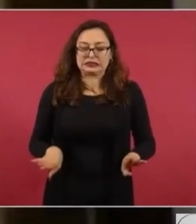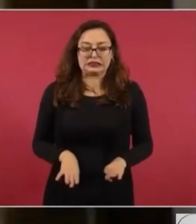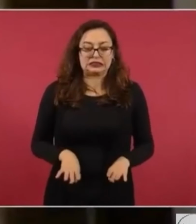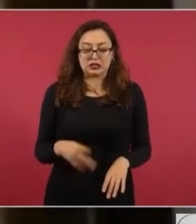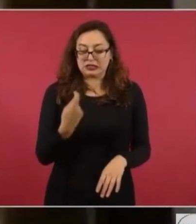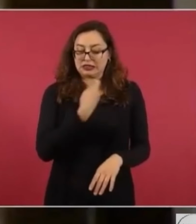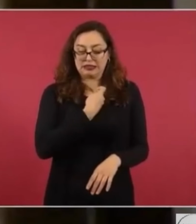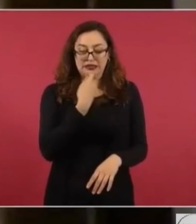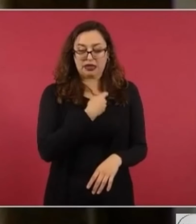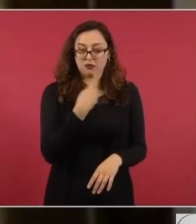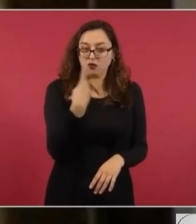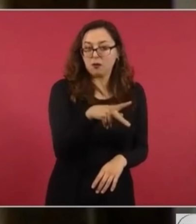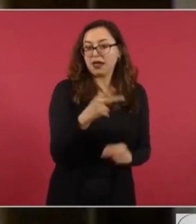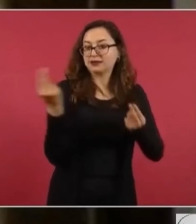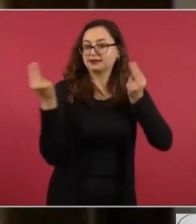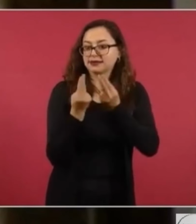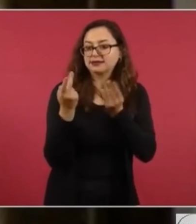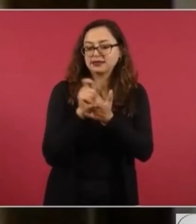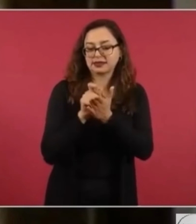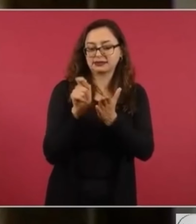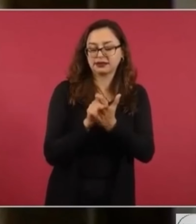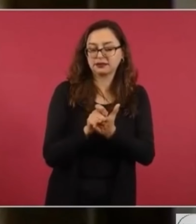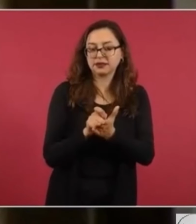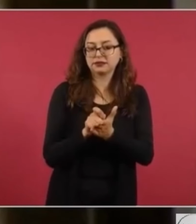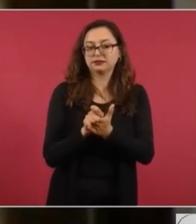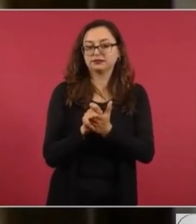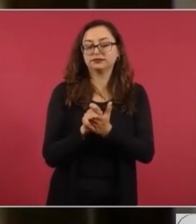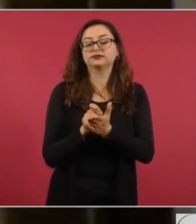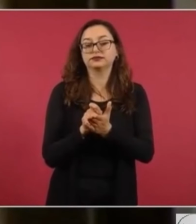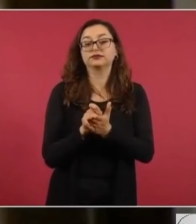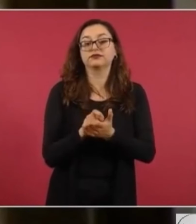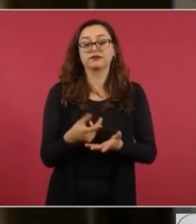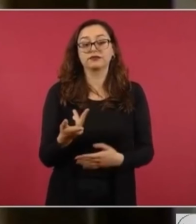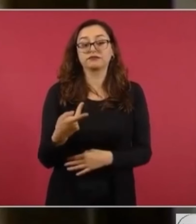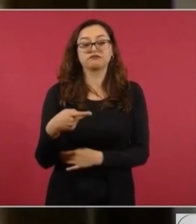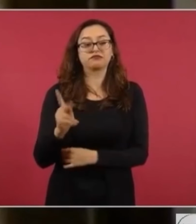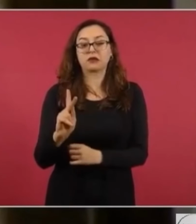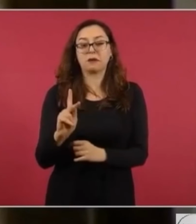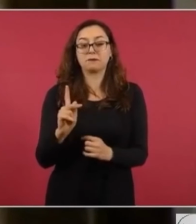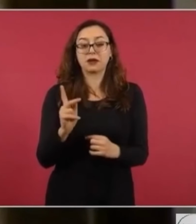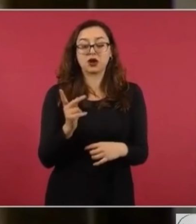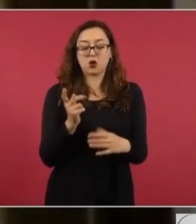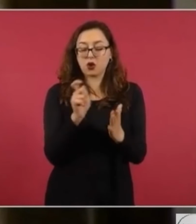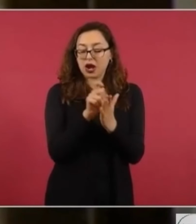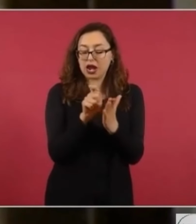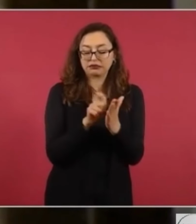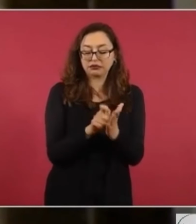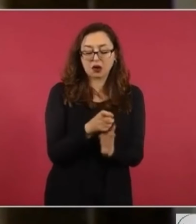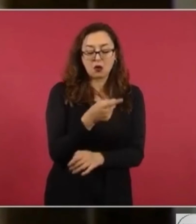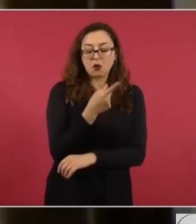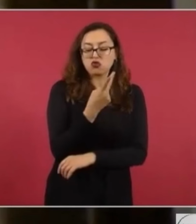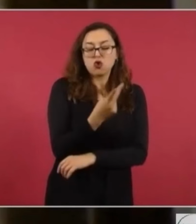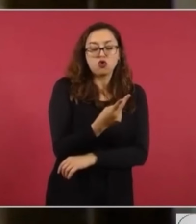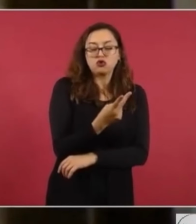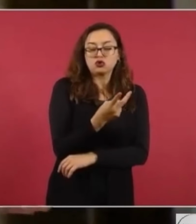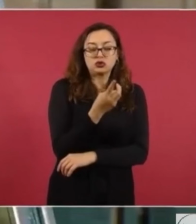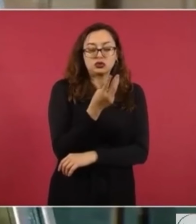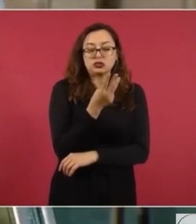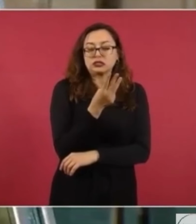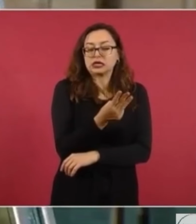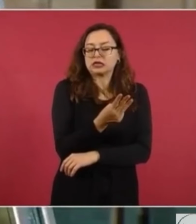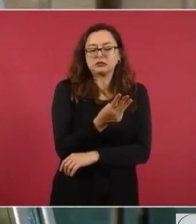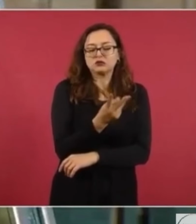ser. Y esas cartas se vuelven, por consiguiente, una vena